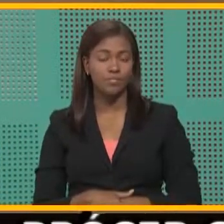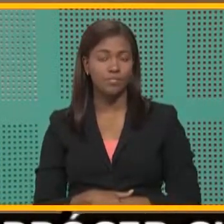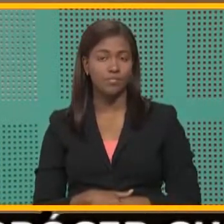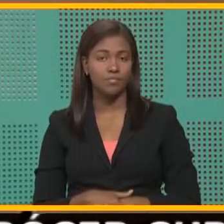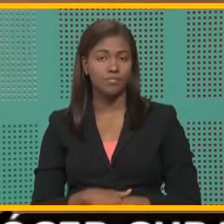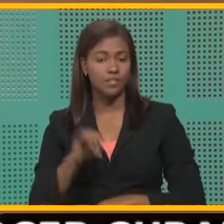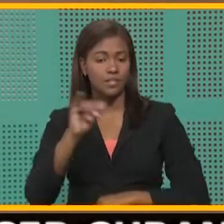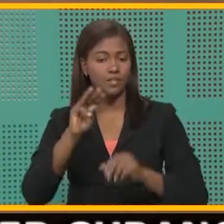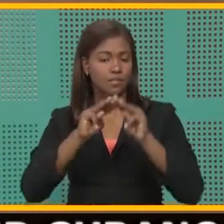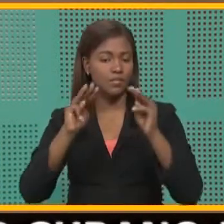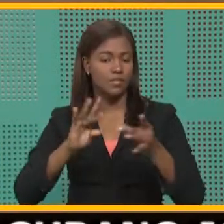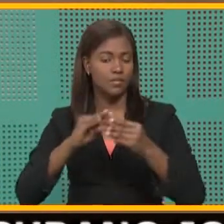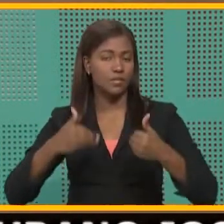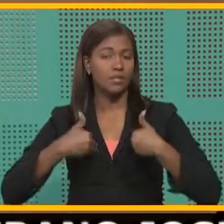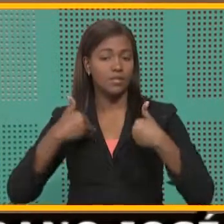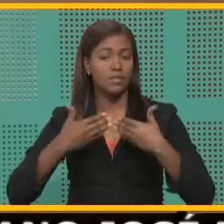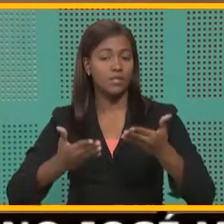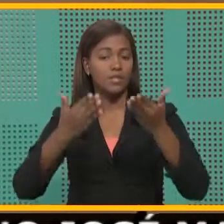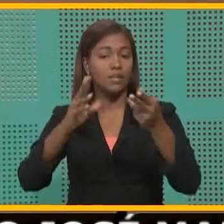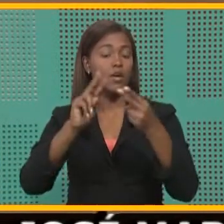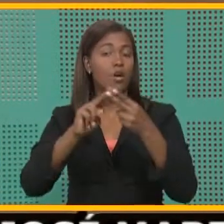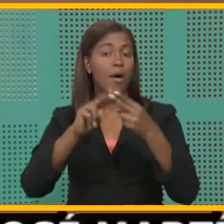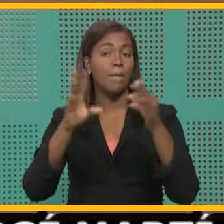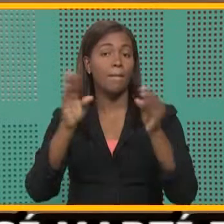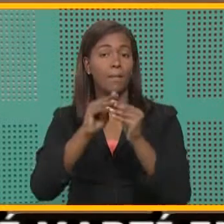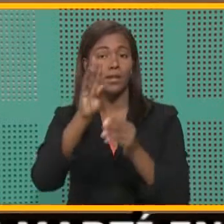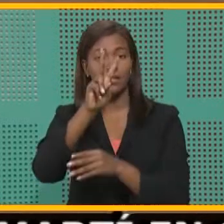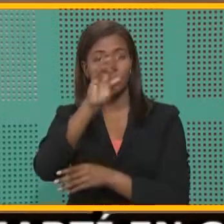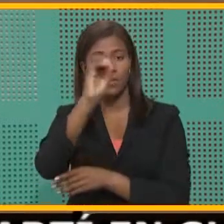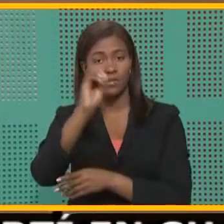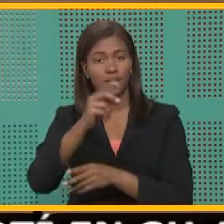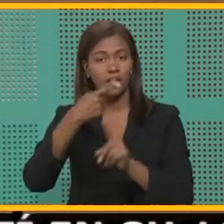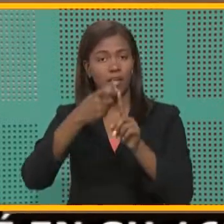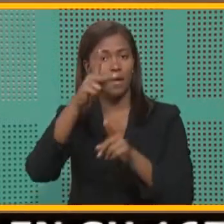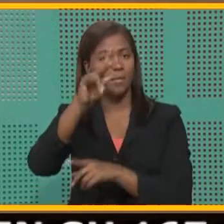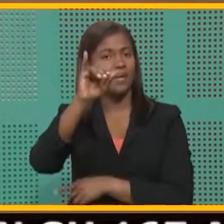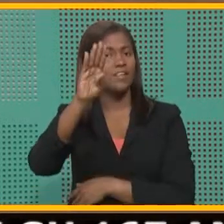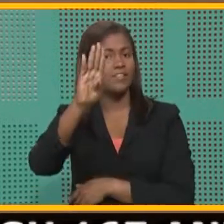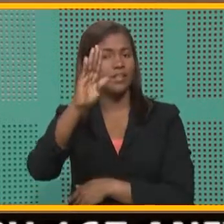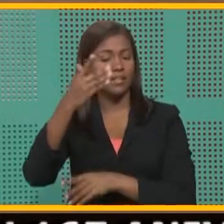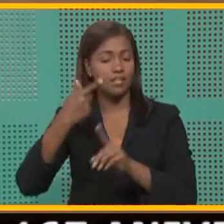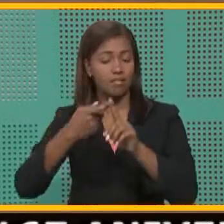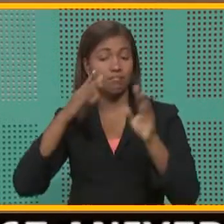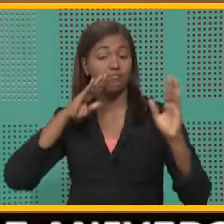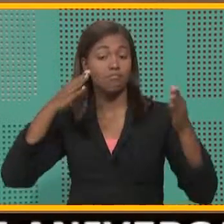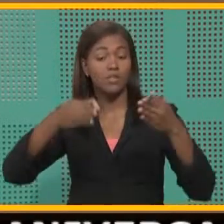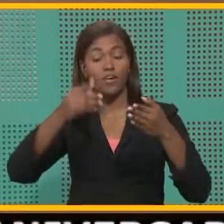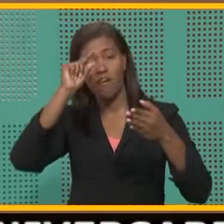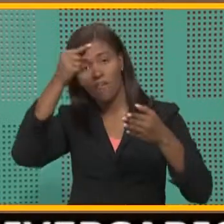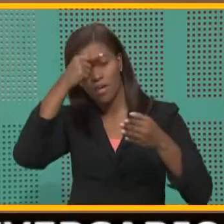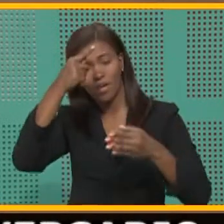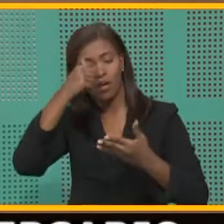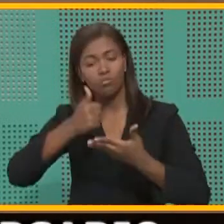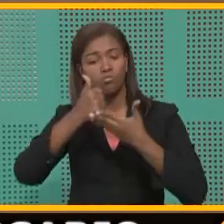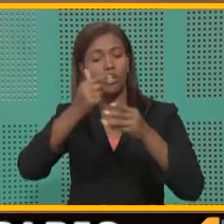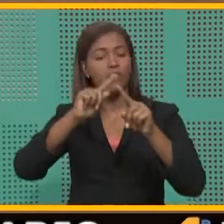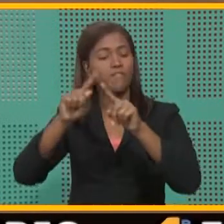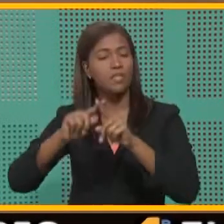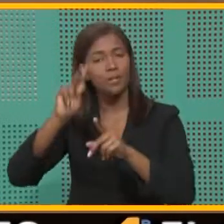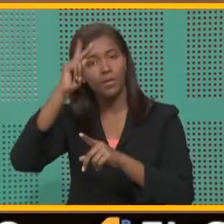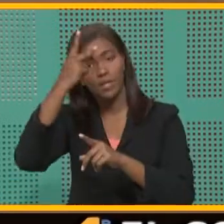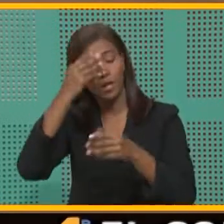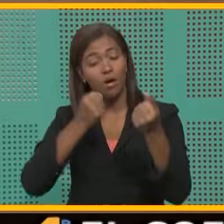En tanto, la ministra de la Juventud dio a conocer que más del 2% del Producto Interno Bruto destina el gobierno a favor de diversas políticas